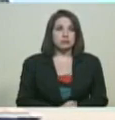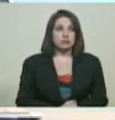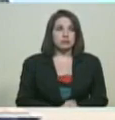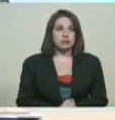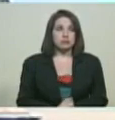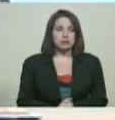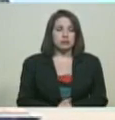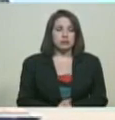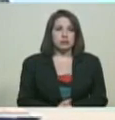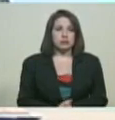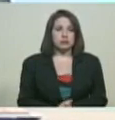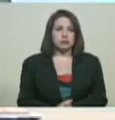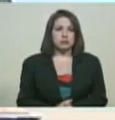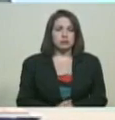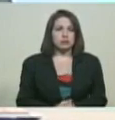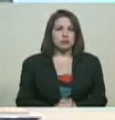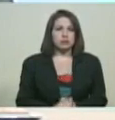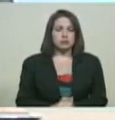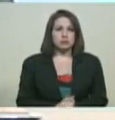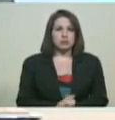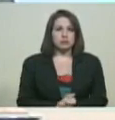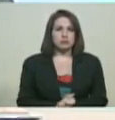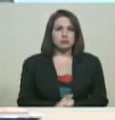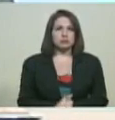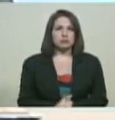lo destrozaron a batazos